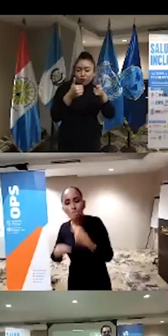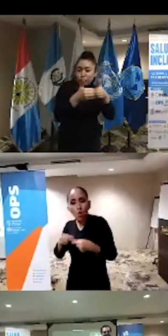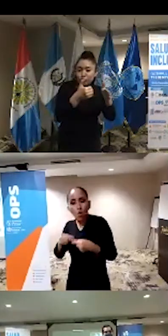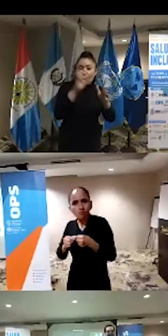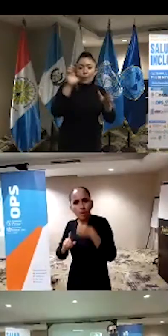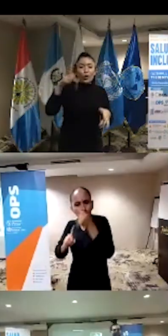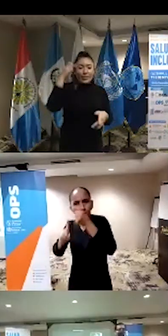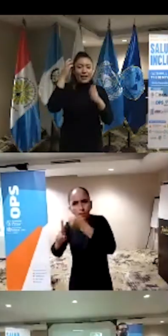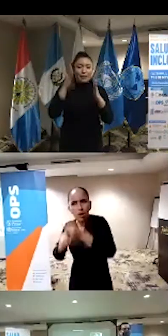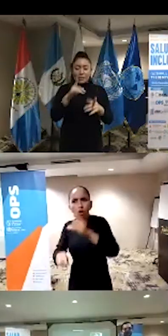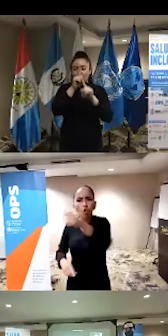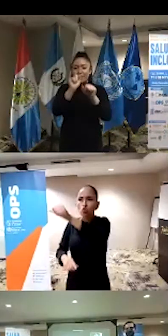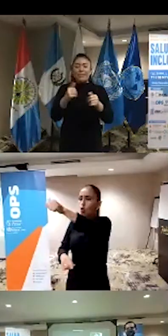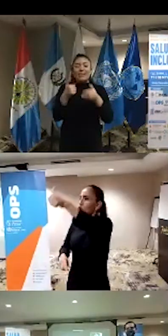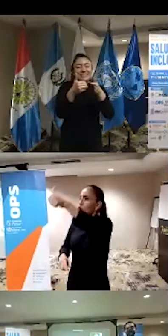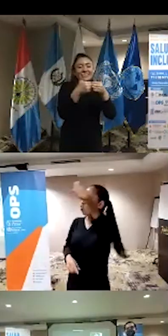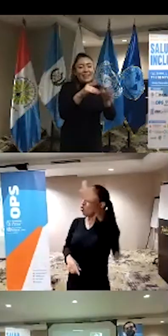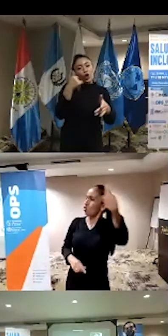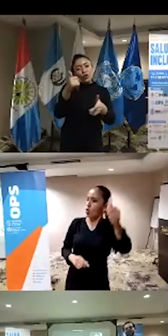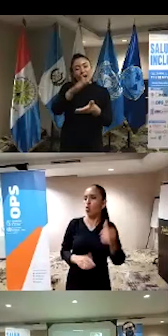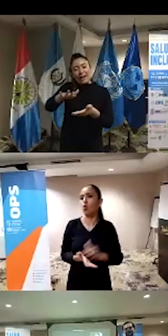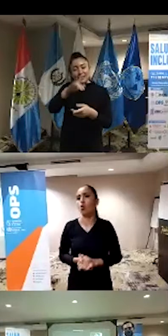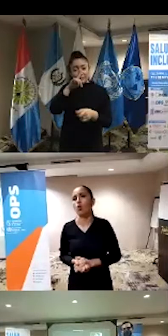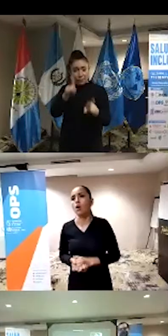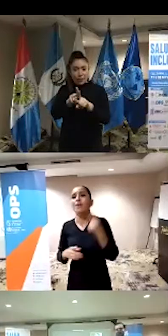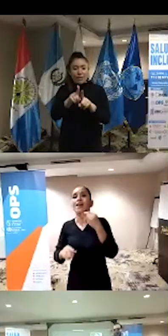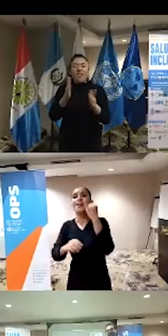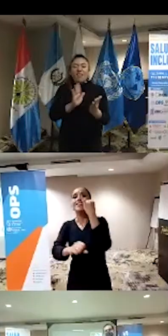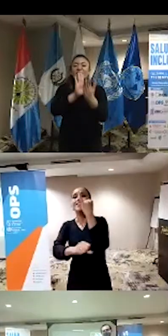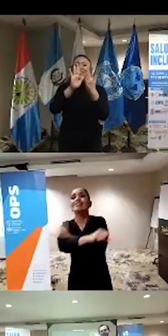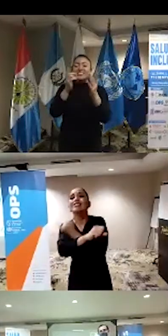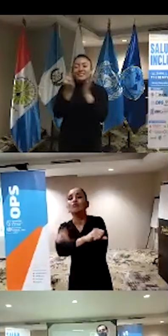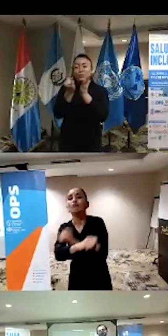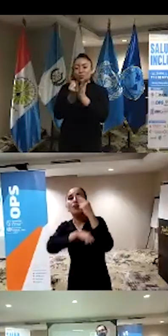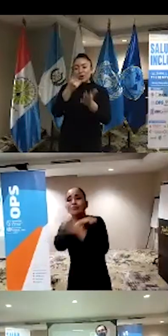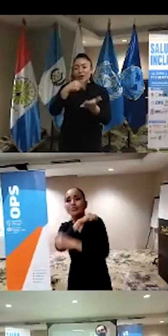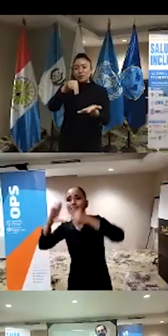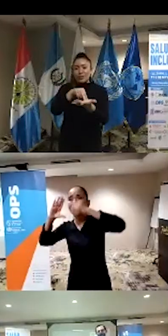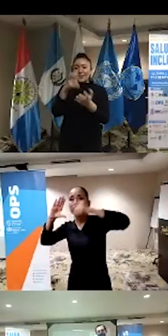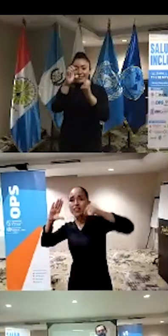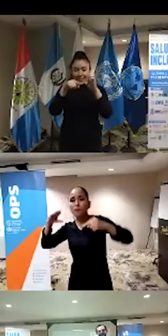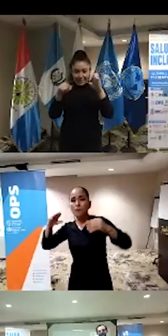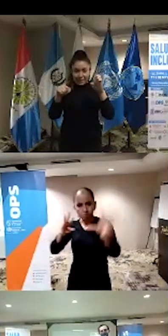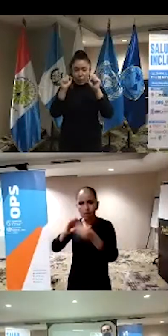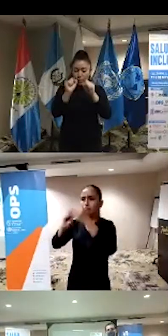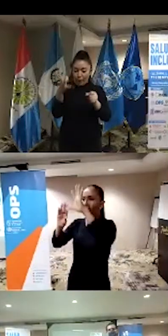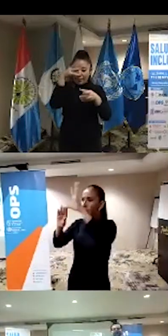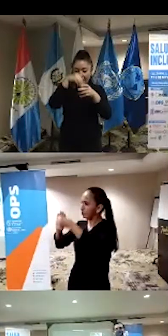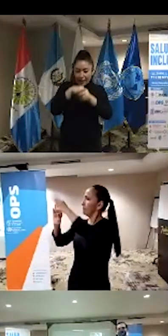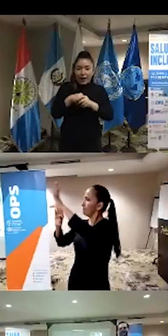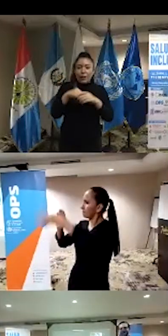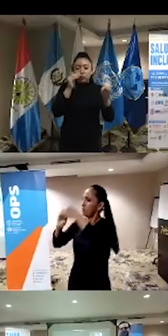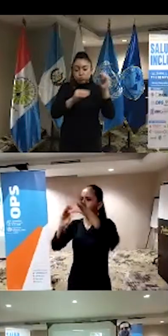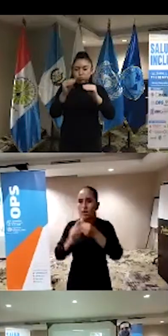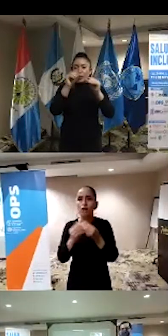incidir en otras áreas también ante el Instituto Nacional de Estadística para que integre componentes que